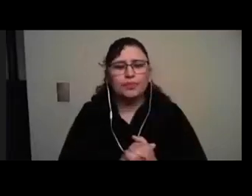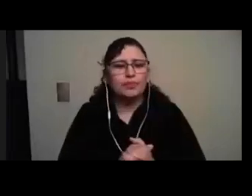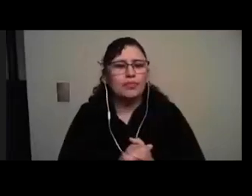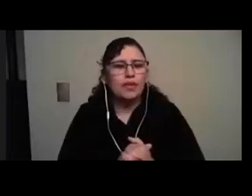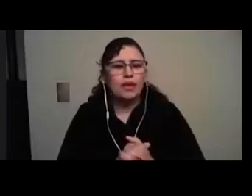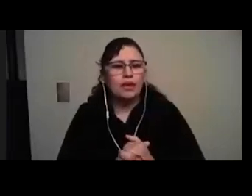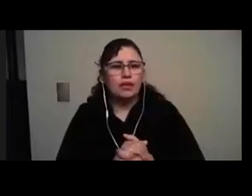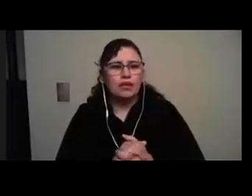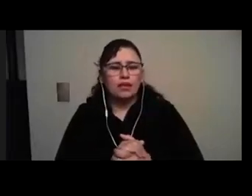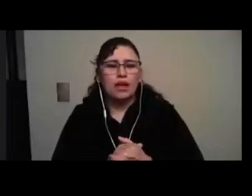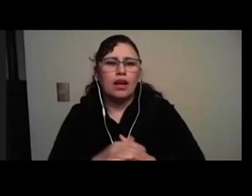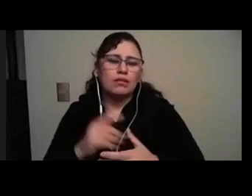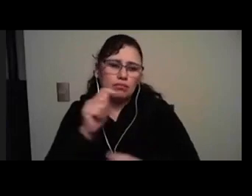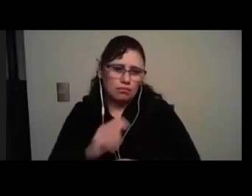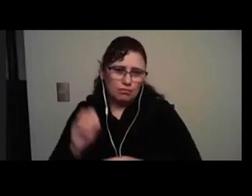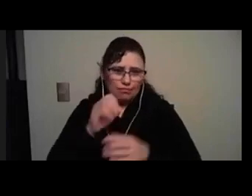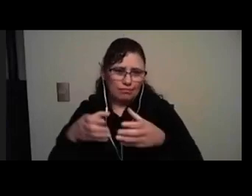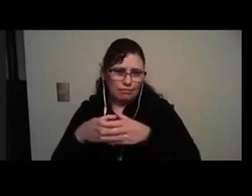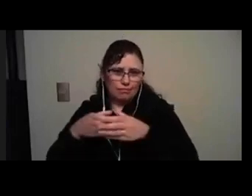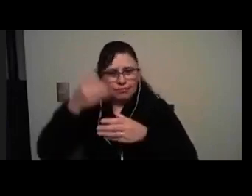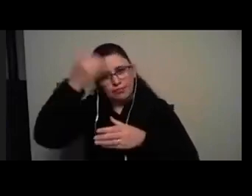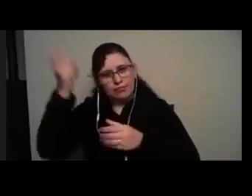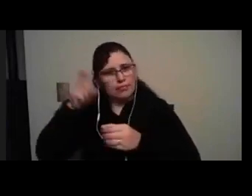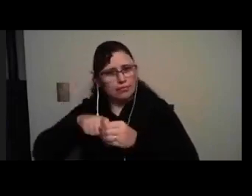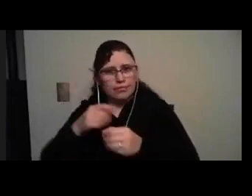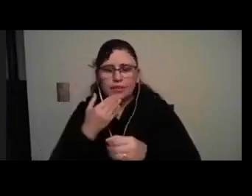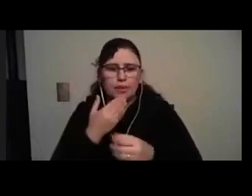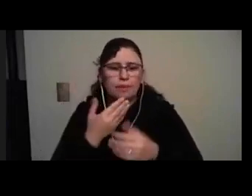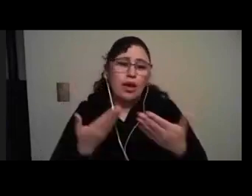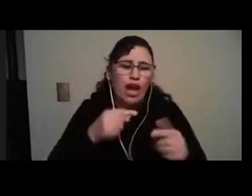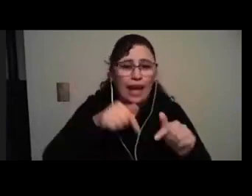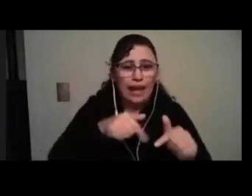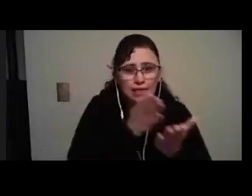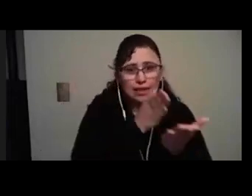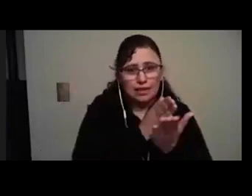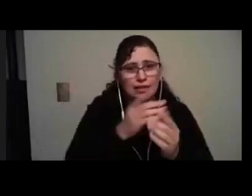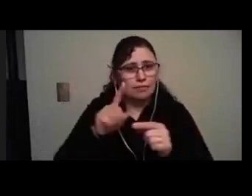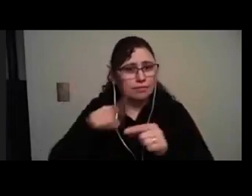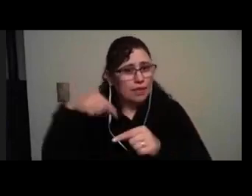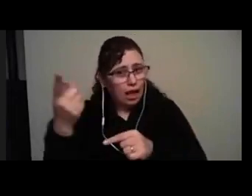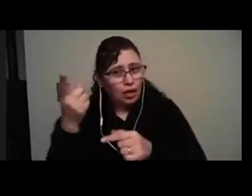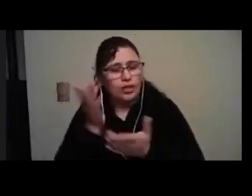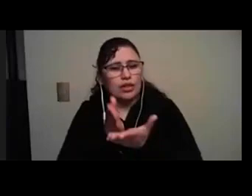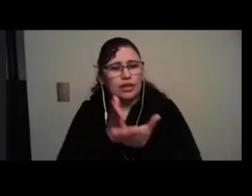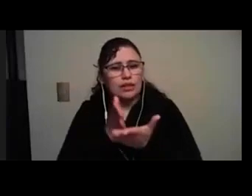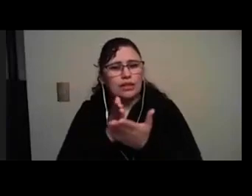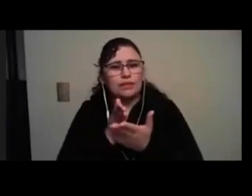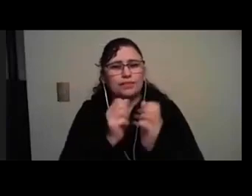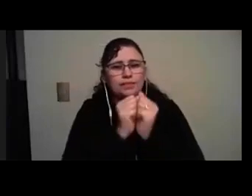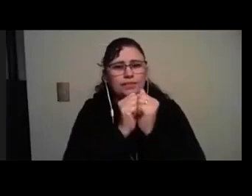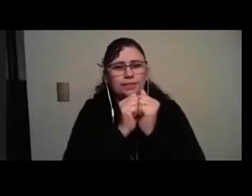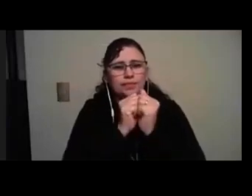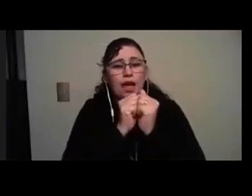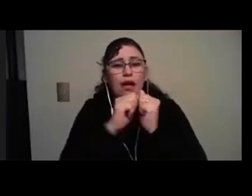incluidos nosotros, ¿ya? Entonces me refiero que lo que vamos a hablar en esta clase y en la subsiguiente de parálisis cerebral,